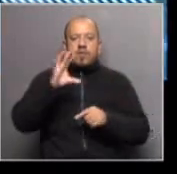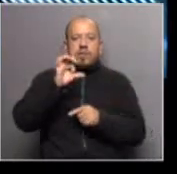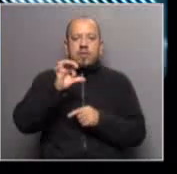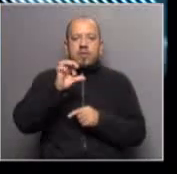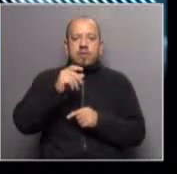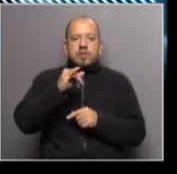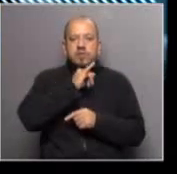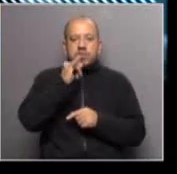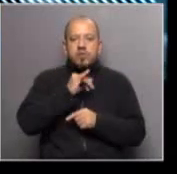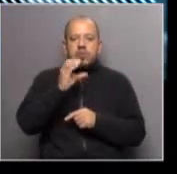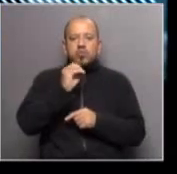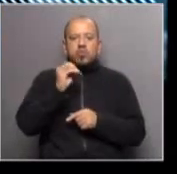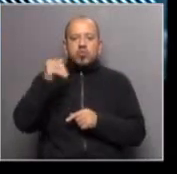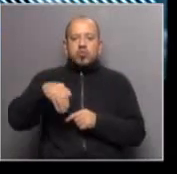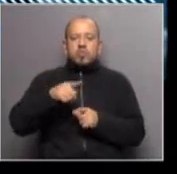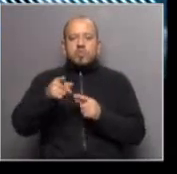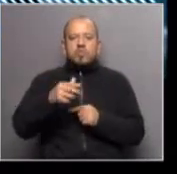Claro.